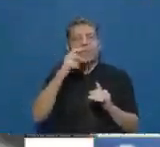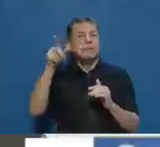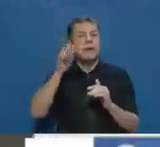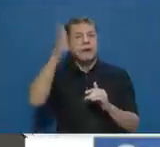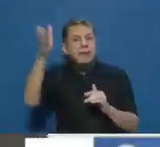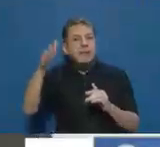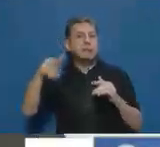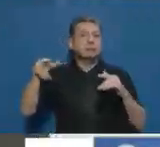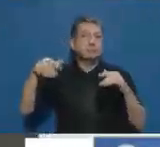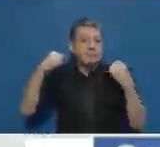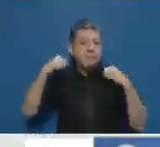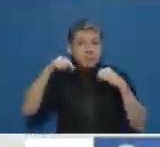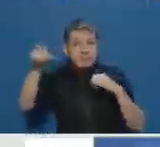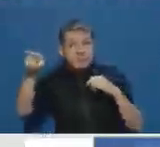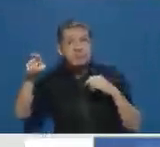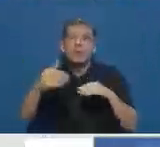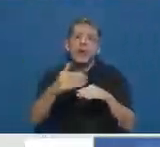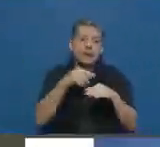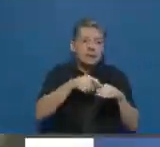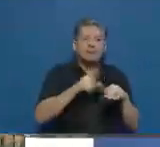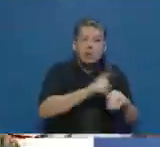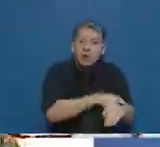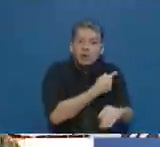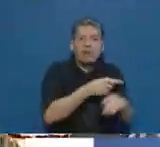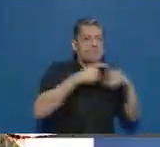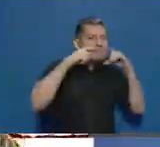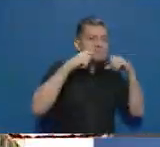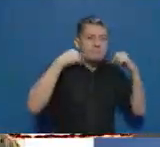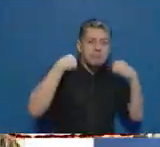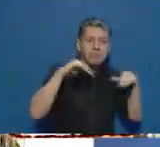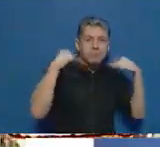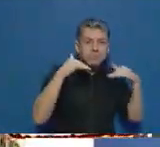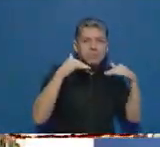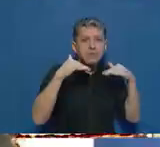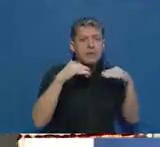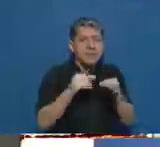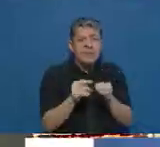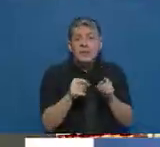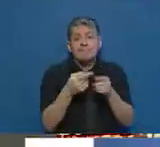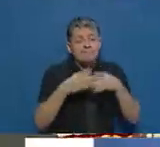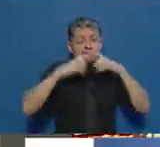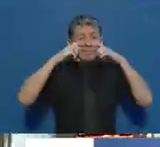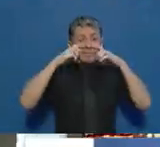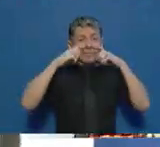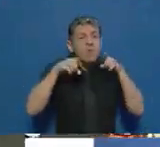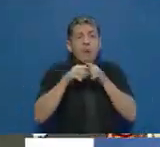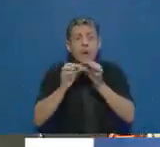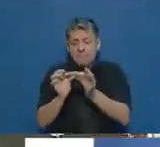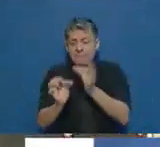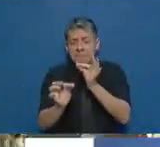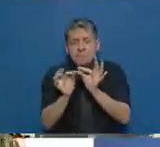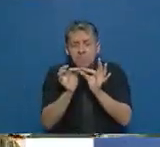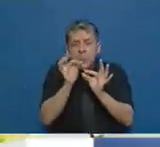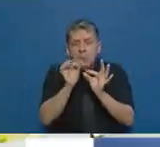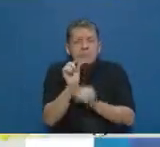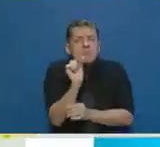en el ejercicio. Y al hacer una dificultad de respirar por un orificio más pequeño, exige a los músculos respiratorios que se llaman